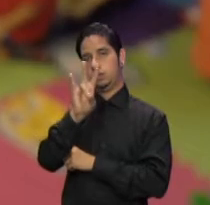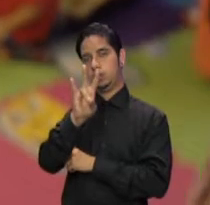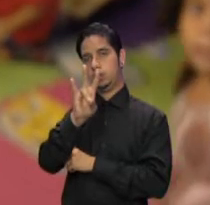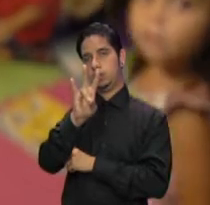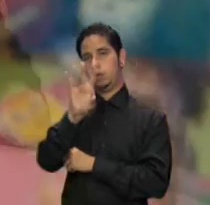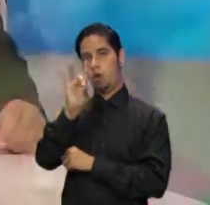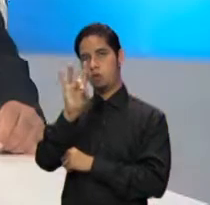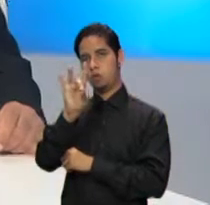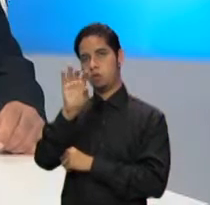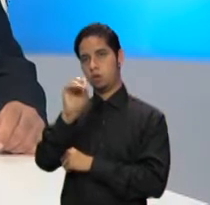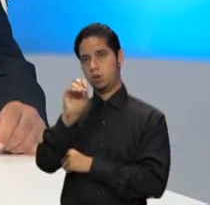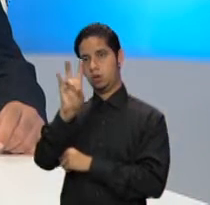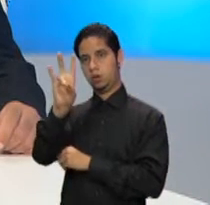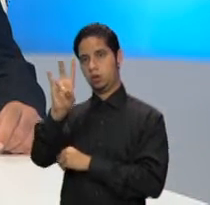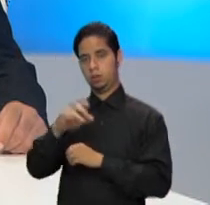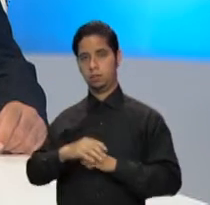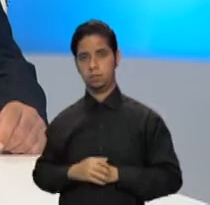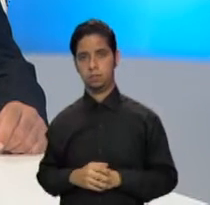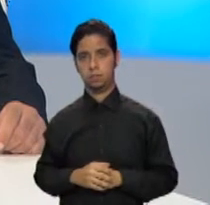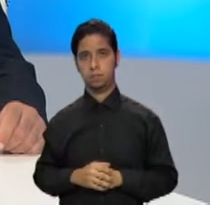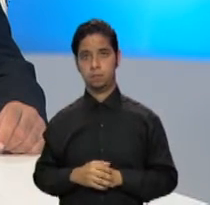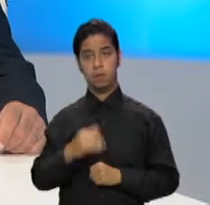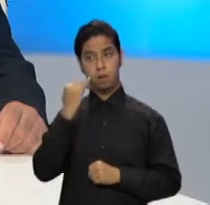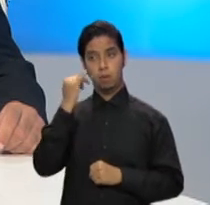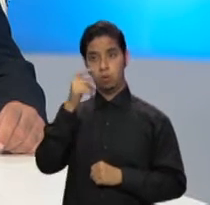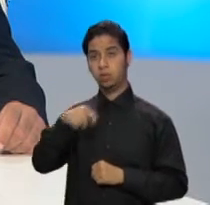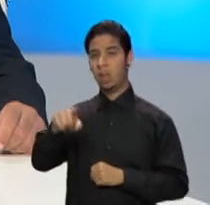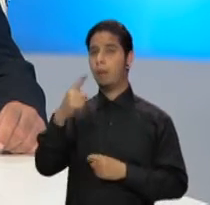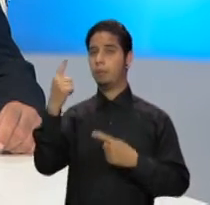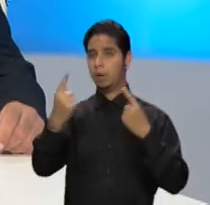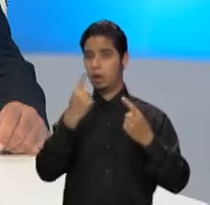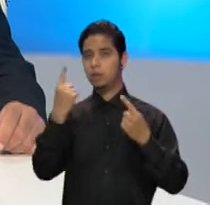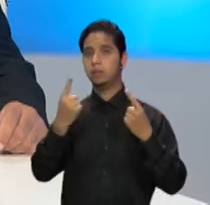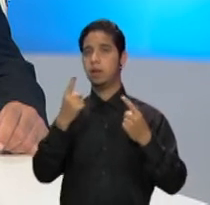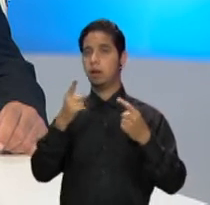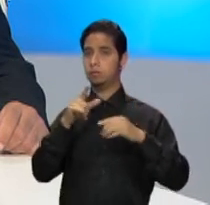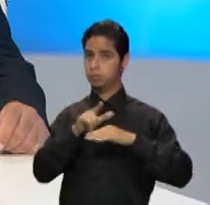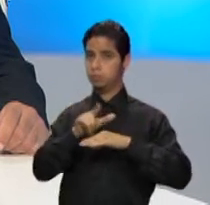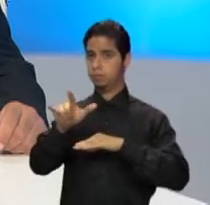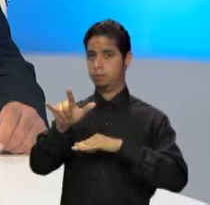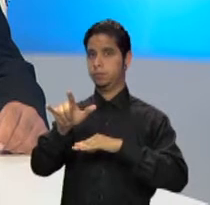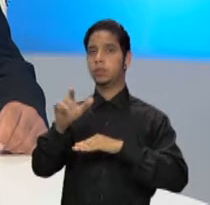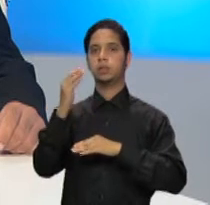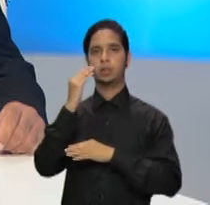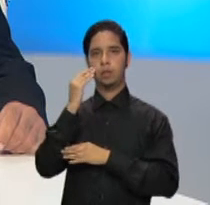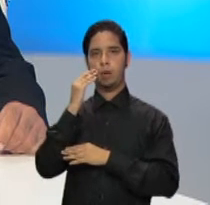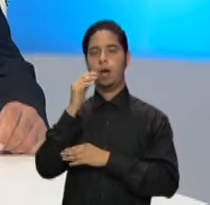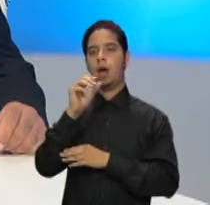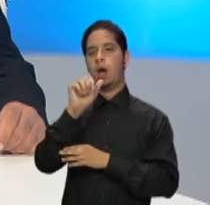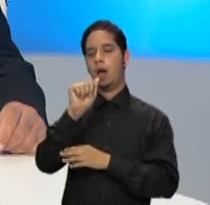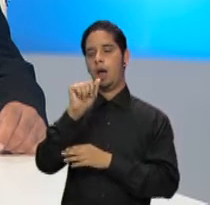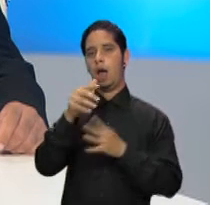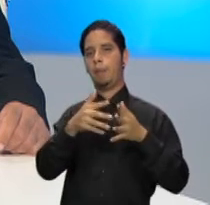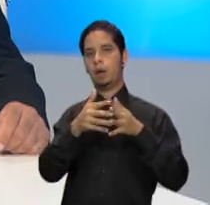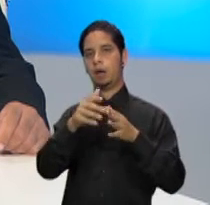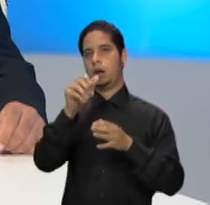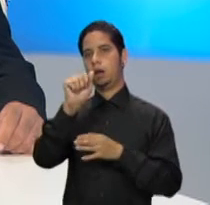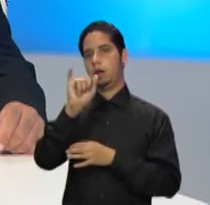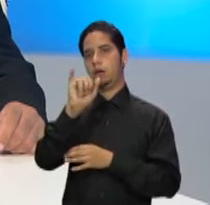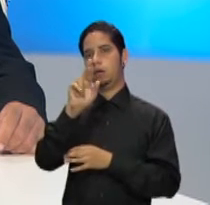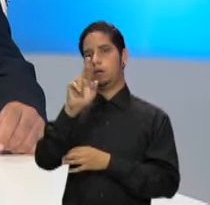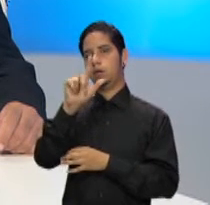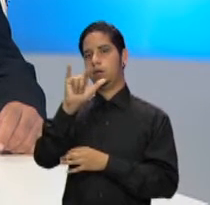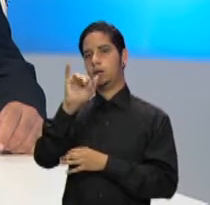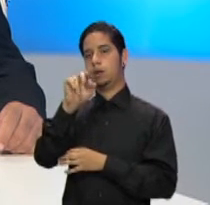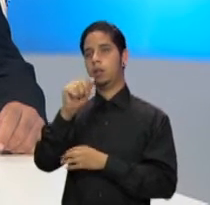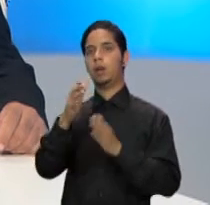787-756-7807. Y si usted piensa viajar durante este fin de semana, sepa que la compañía American Airlines ha pedido a sus viajeros que